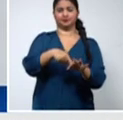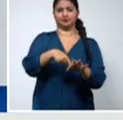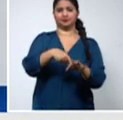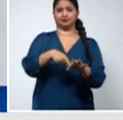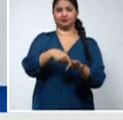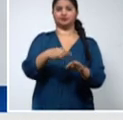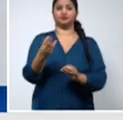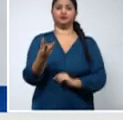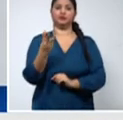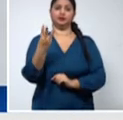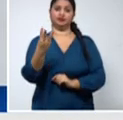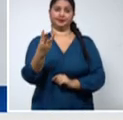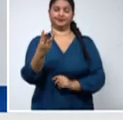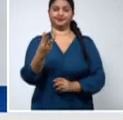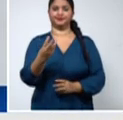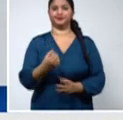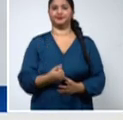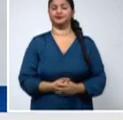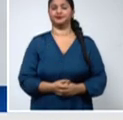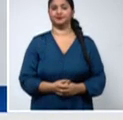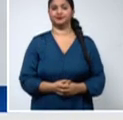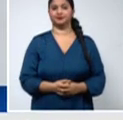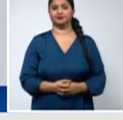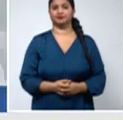3 pacientes diagnosticados ayer.